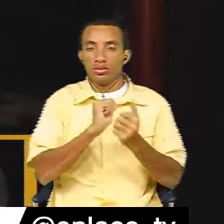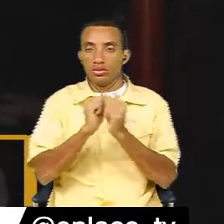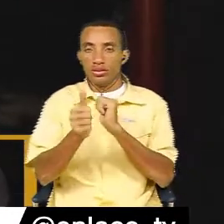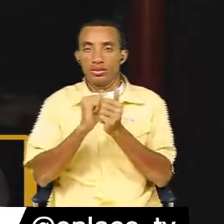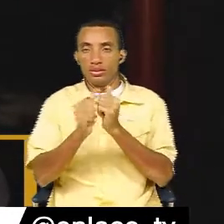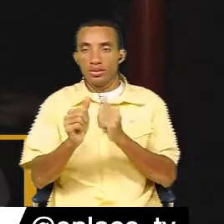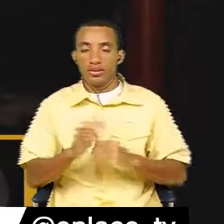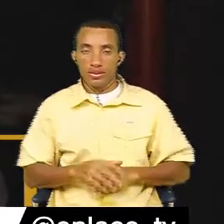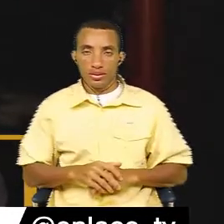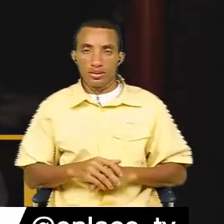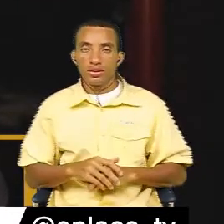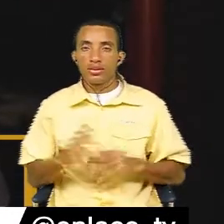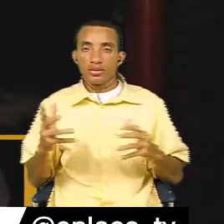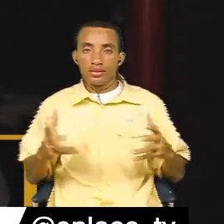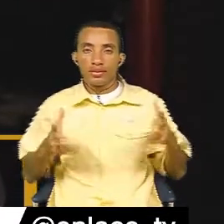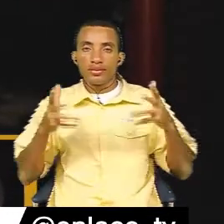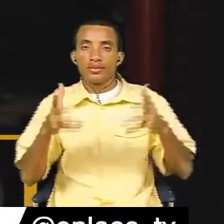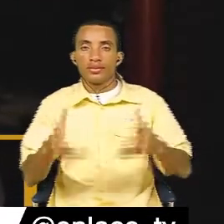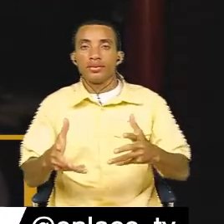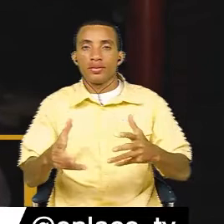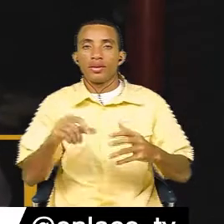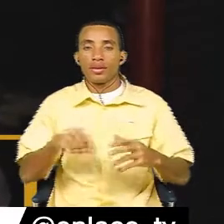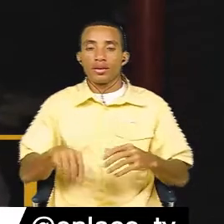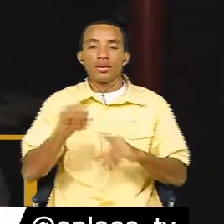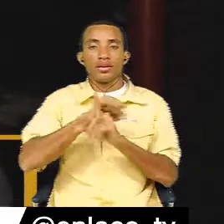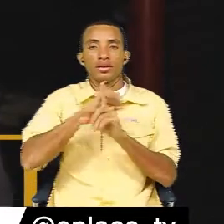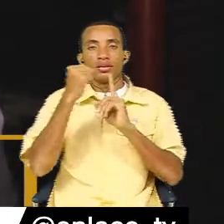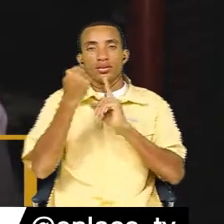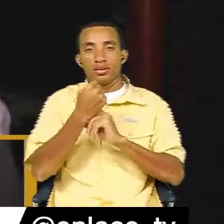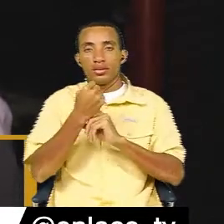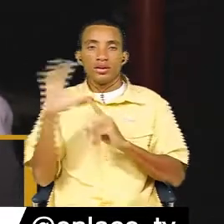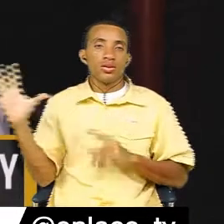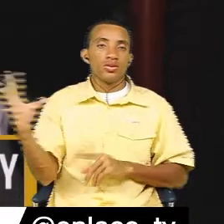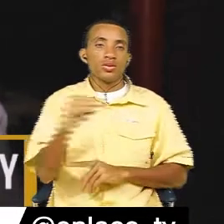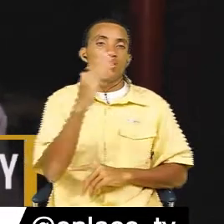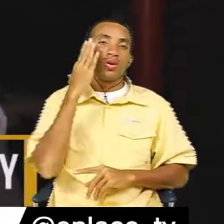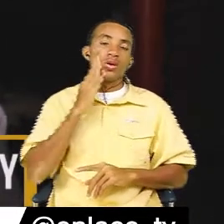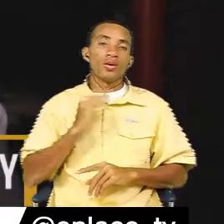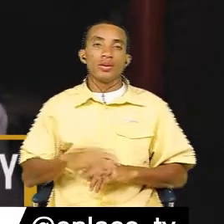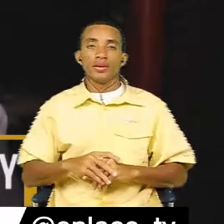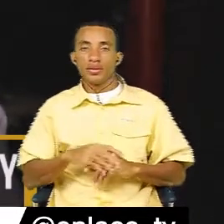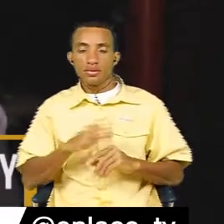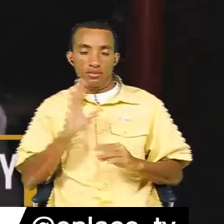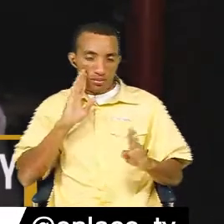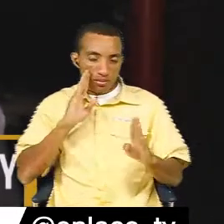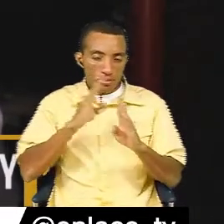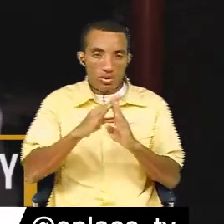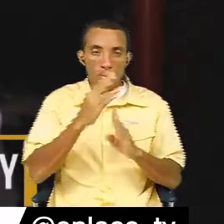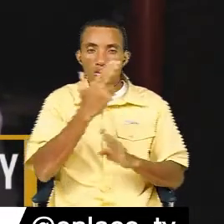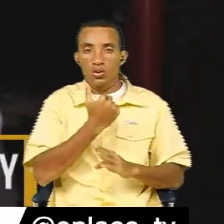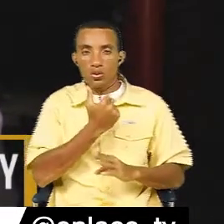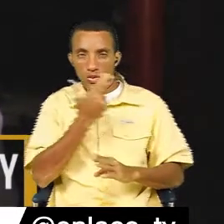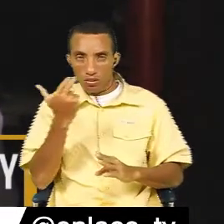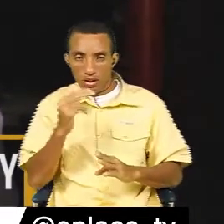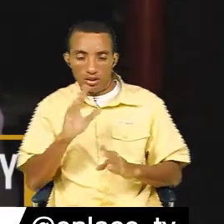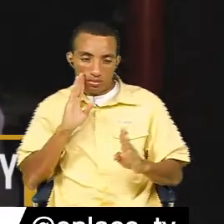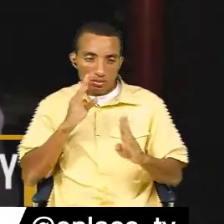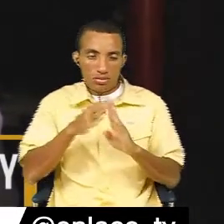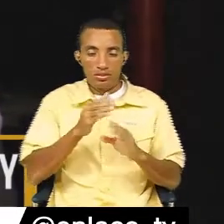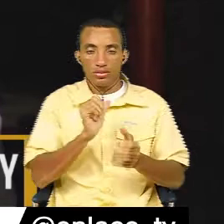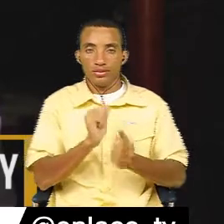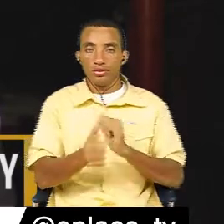y es hacer un aporte a la sociedad, que nuestros jóvenes estén ocupados en una disciplina, que